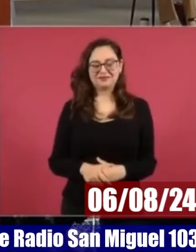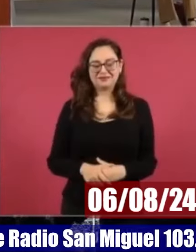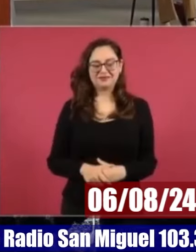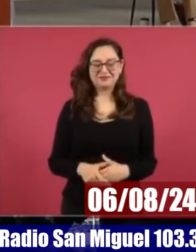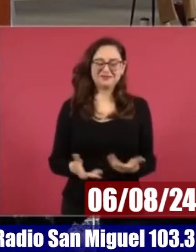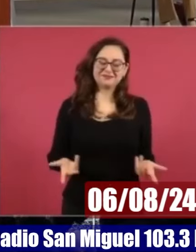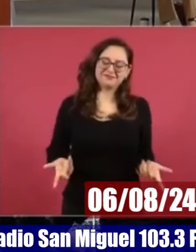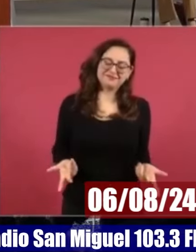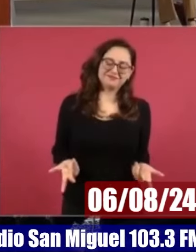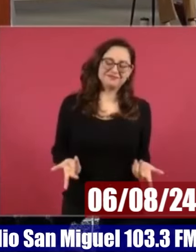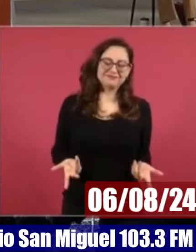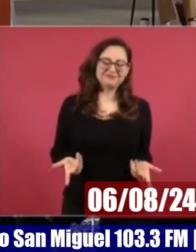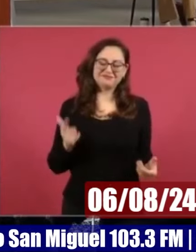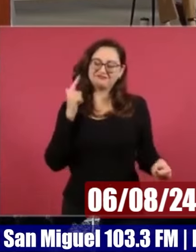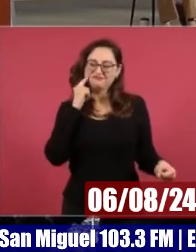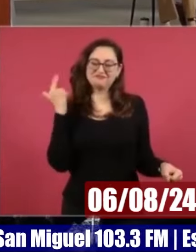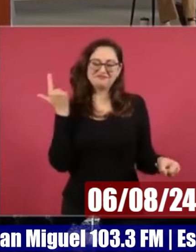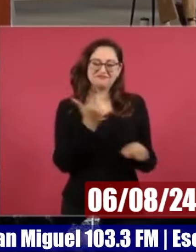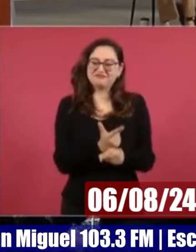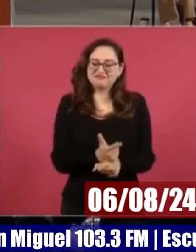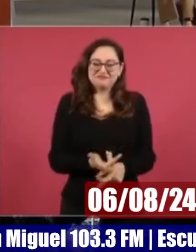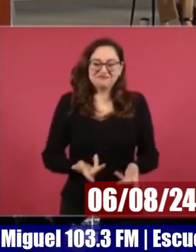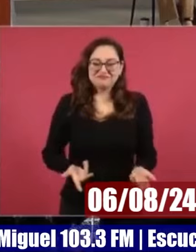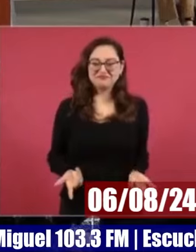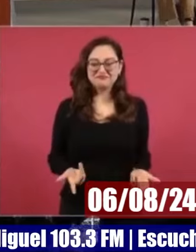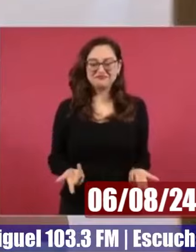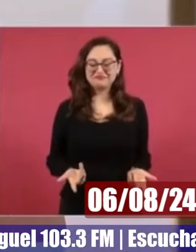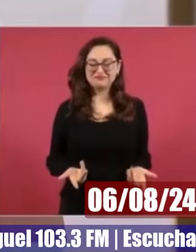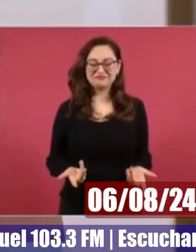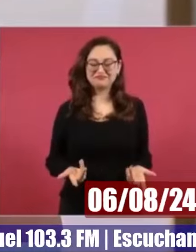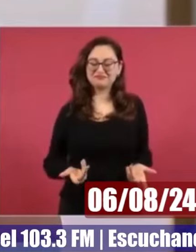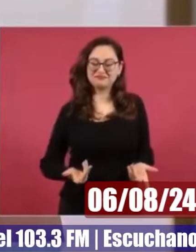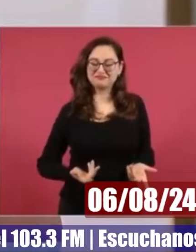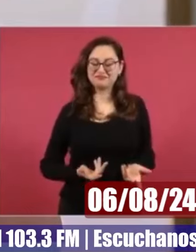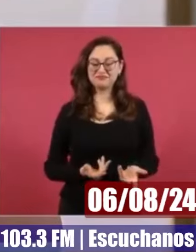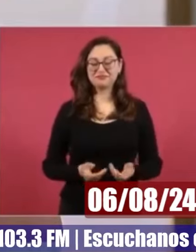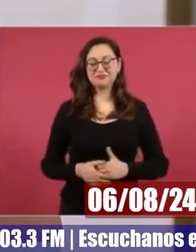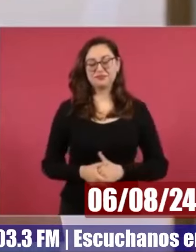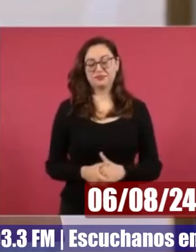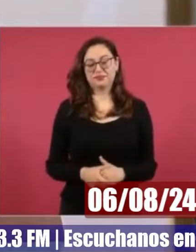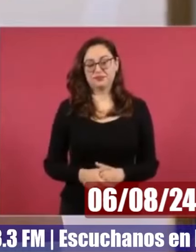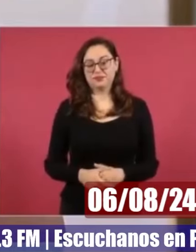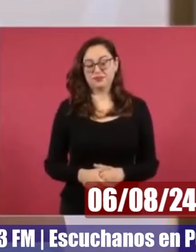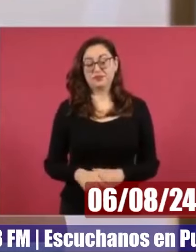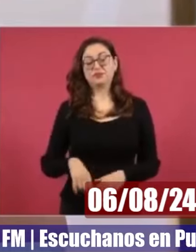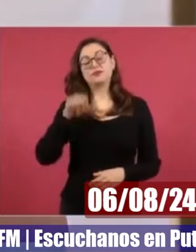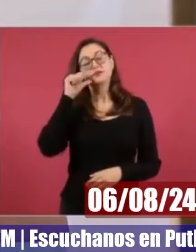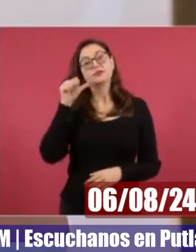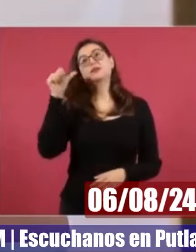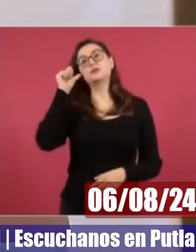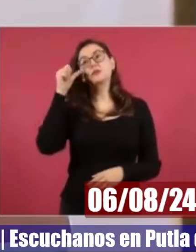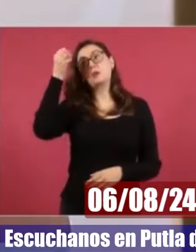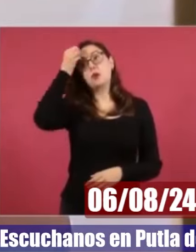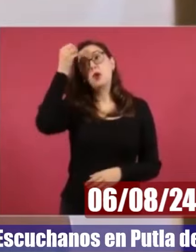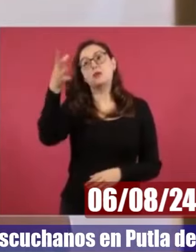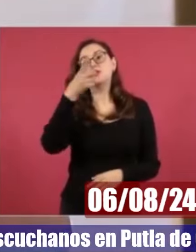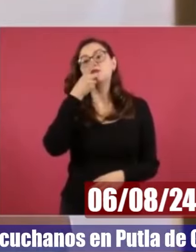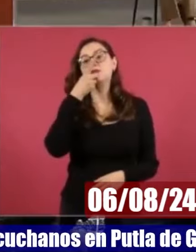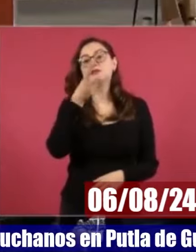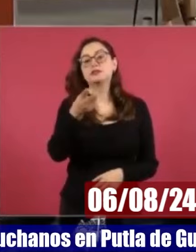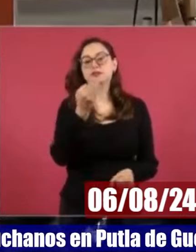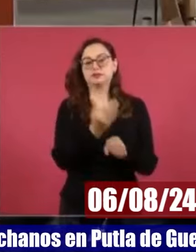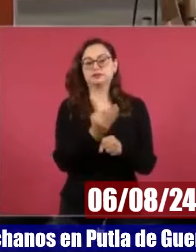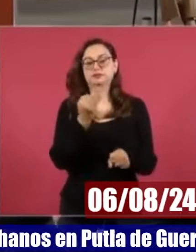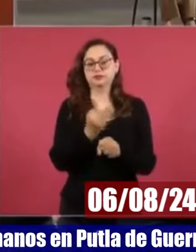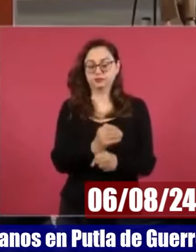de presuntos actos de corrupción el presidente ayer dio este anuncio sin precisar el nombre de la televisora hoy